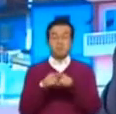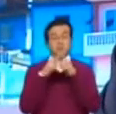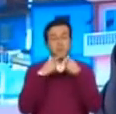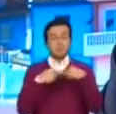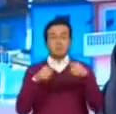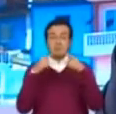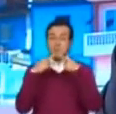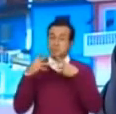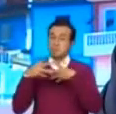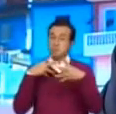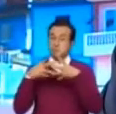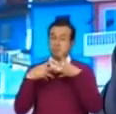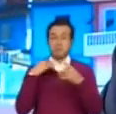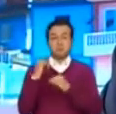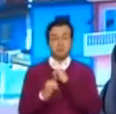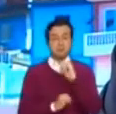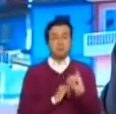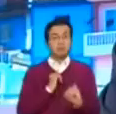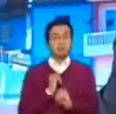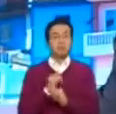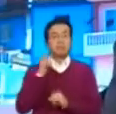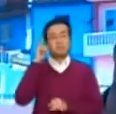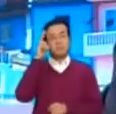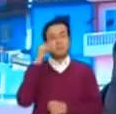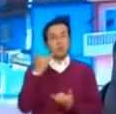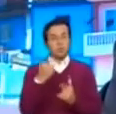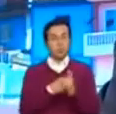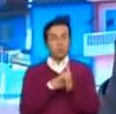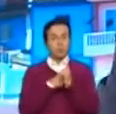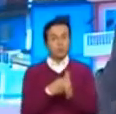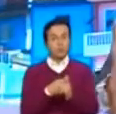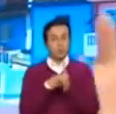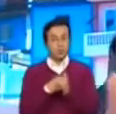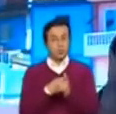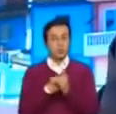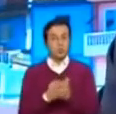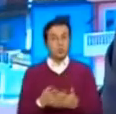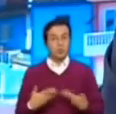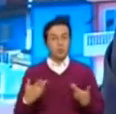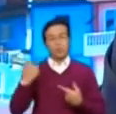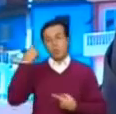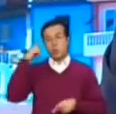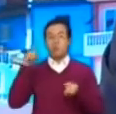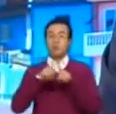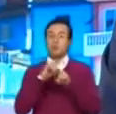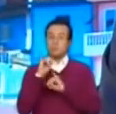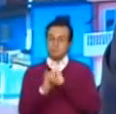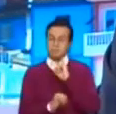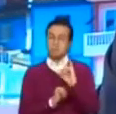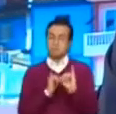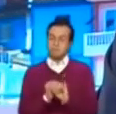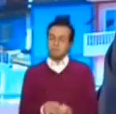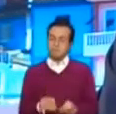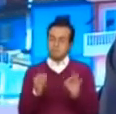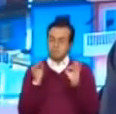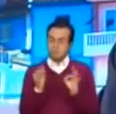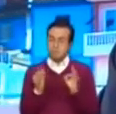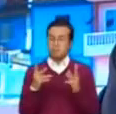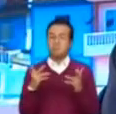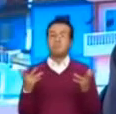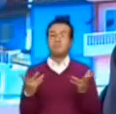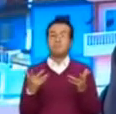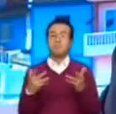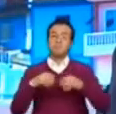los mecanismos de transparencia internacional. Creo que es urgente que se lleguen a acuerdos internacionales para